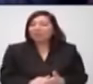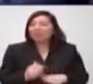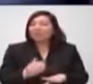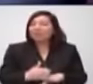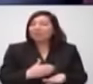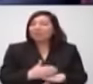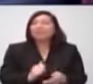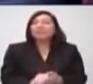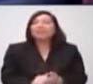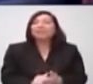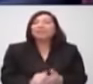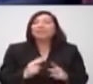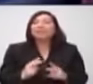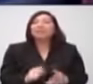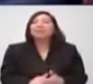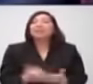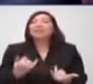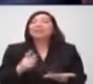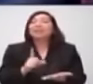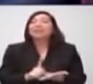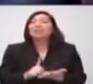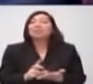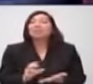desarrollo de la viabilidad en Lima